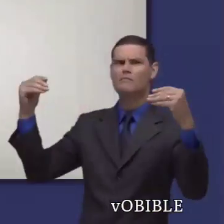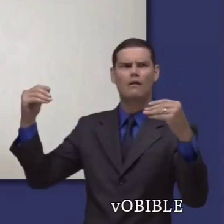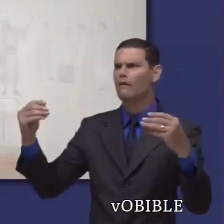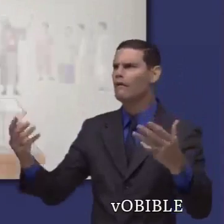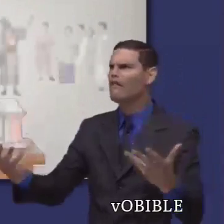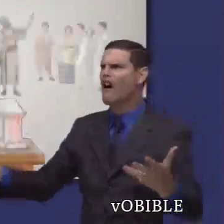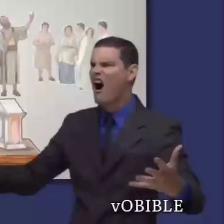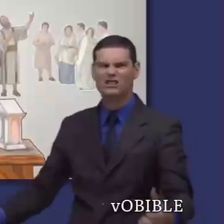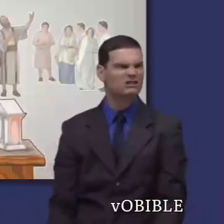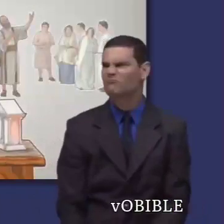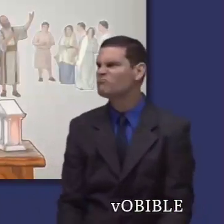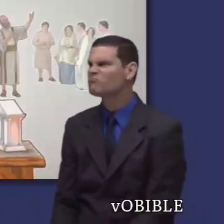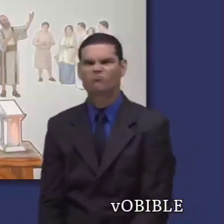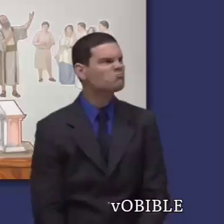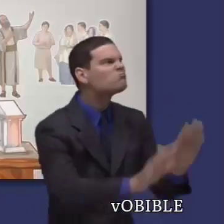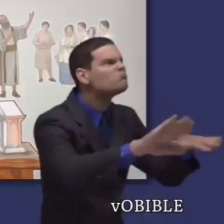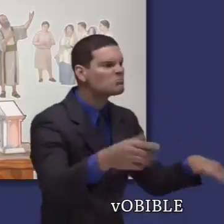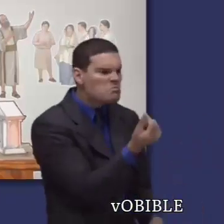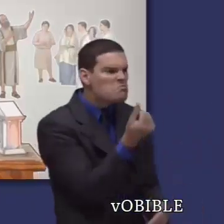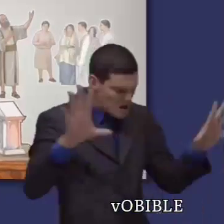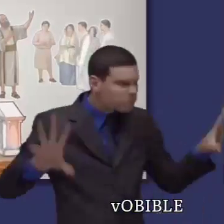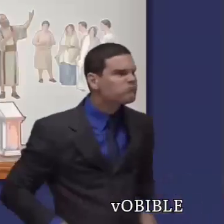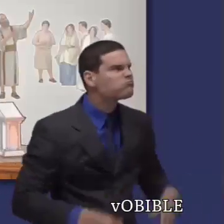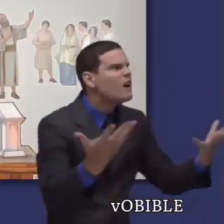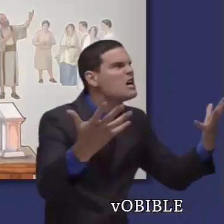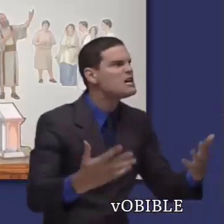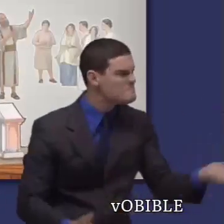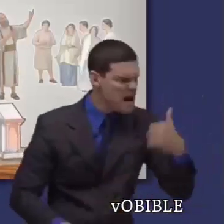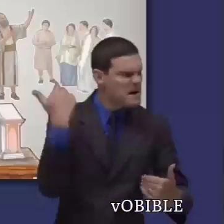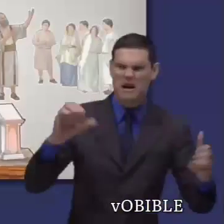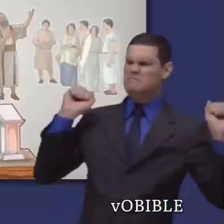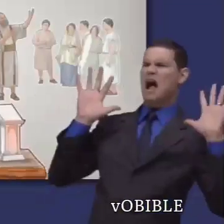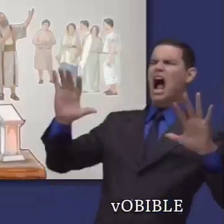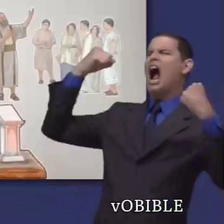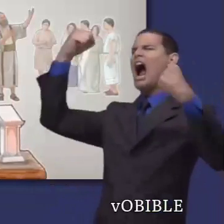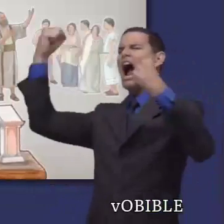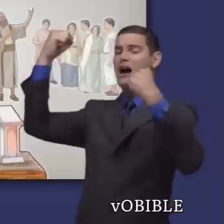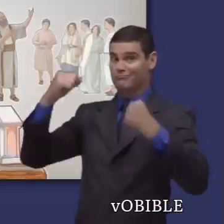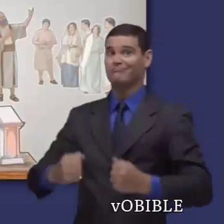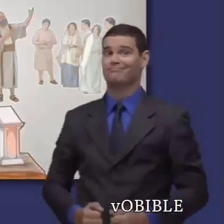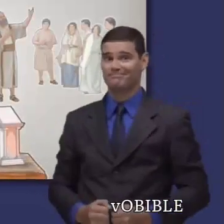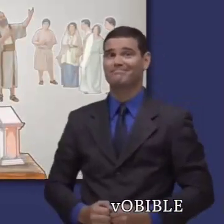Por eso, los plateros se pusieron furiosos y causaron un alboroto.